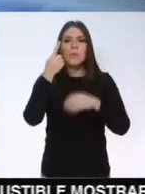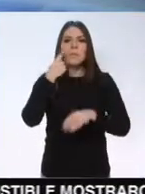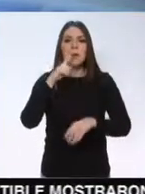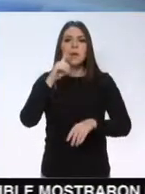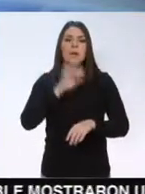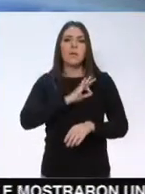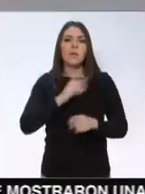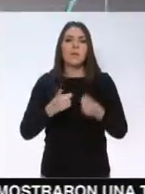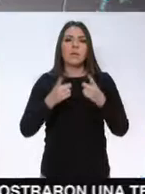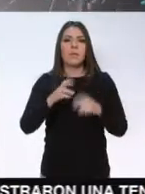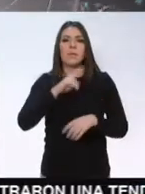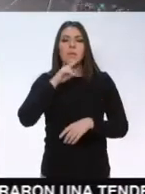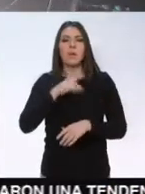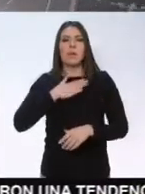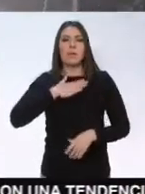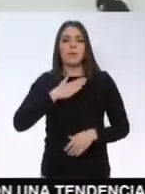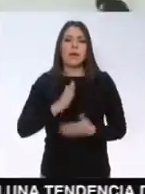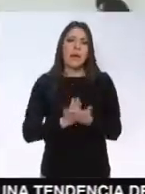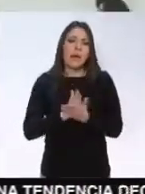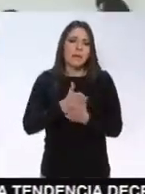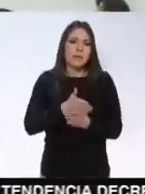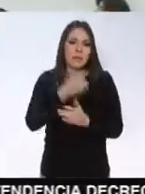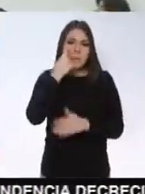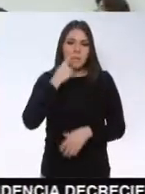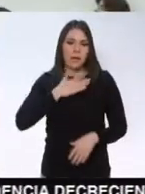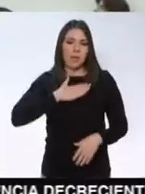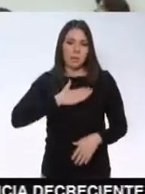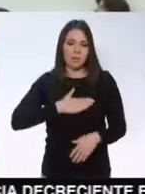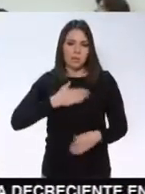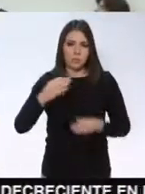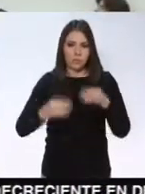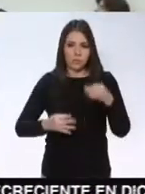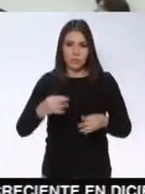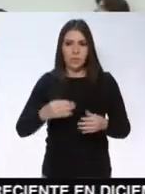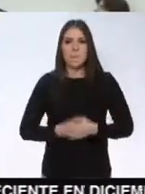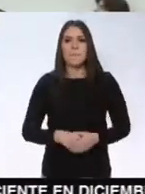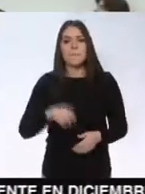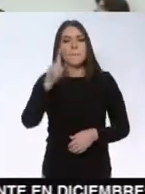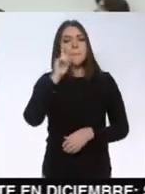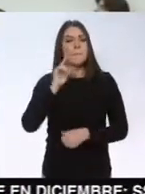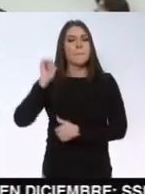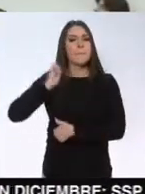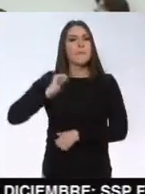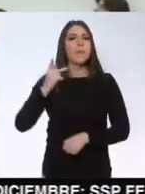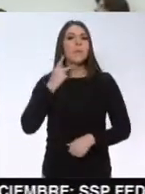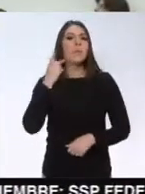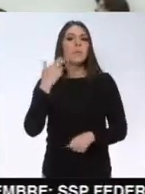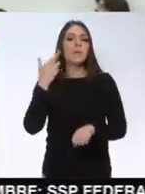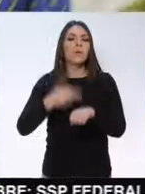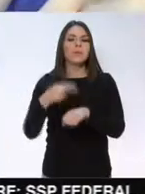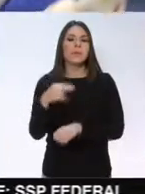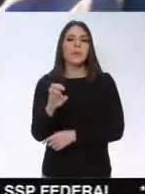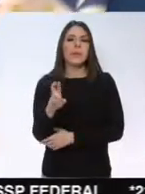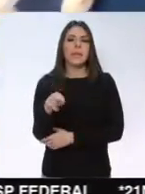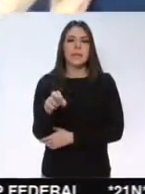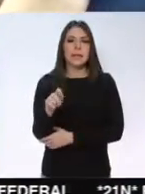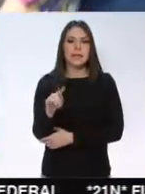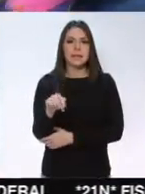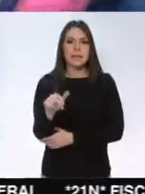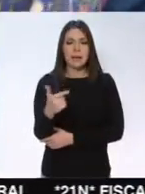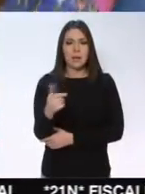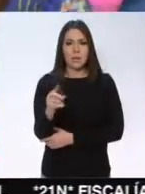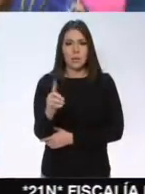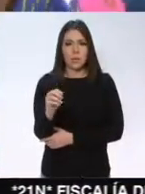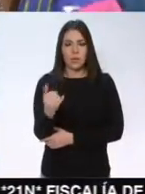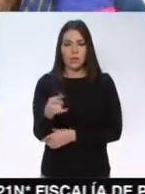a la justicia. La Procuradora General de Justicia de la Ciudad de México, Ernestina Godoy, dio a